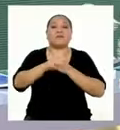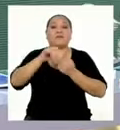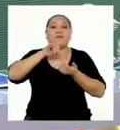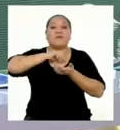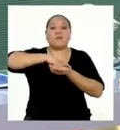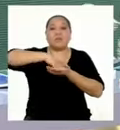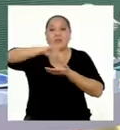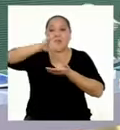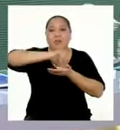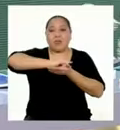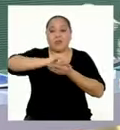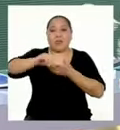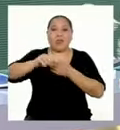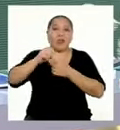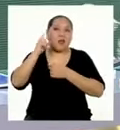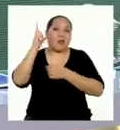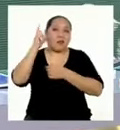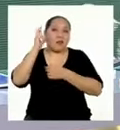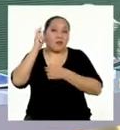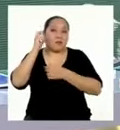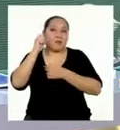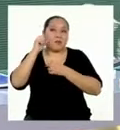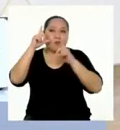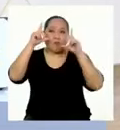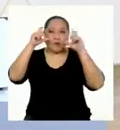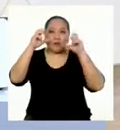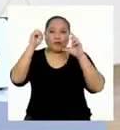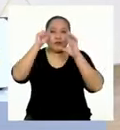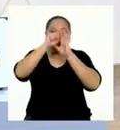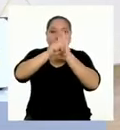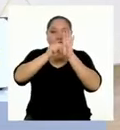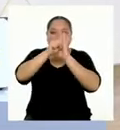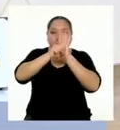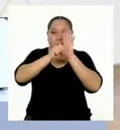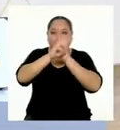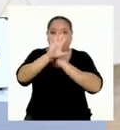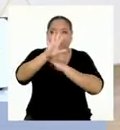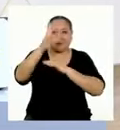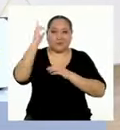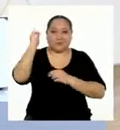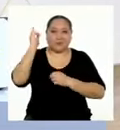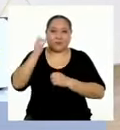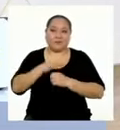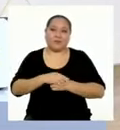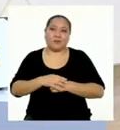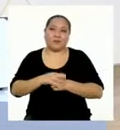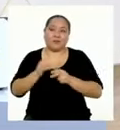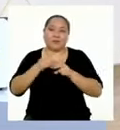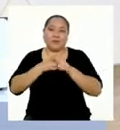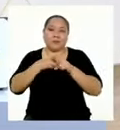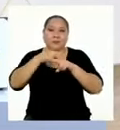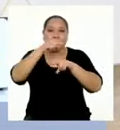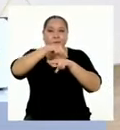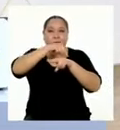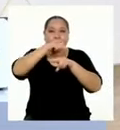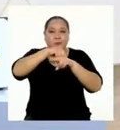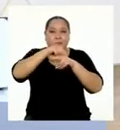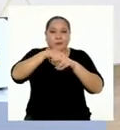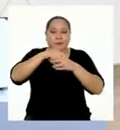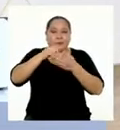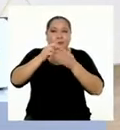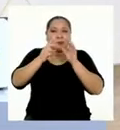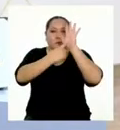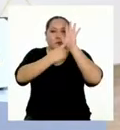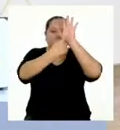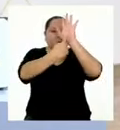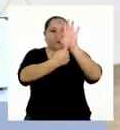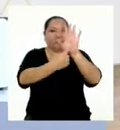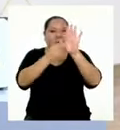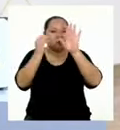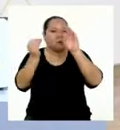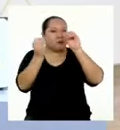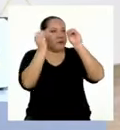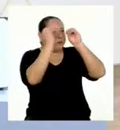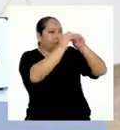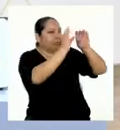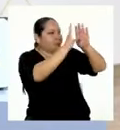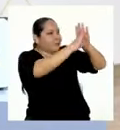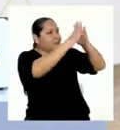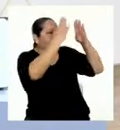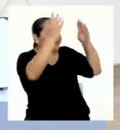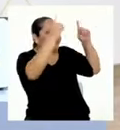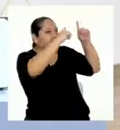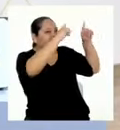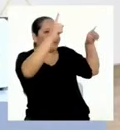audios, fotos o videos a sus profesores. En un momento les mostraré cómo incluyo mi texto en mi periódico mural del